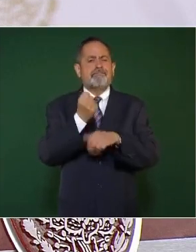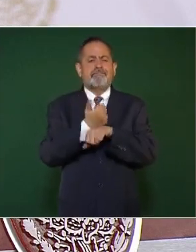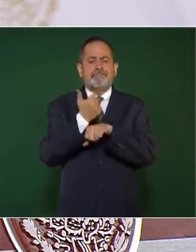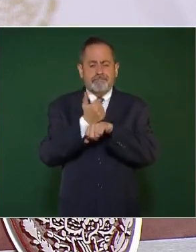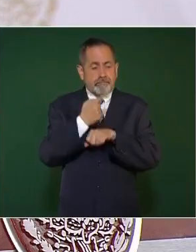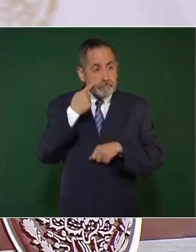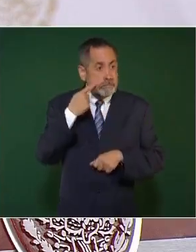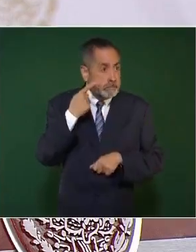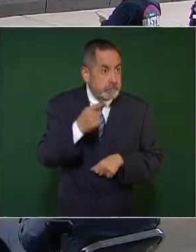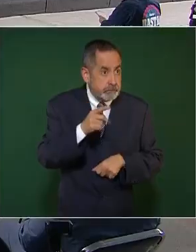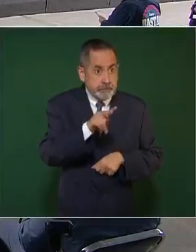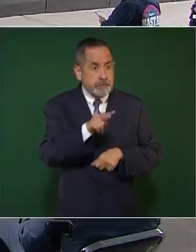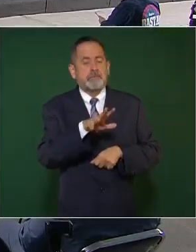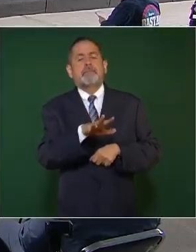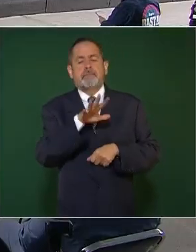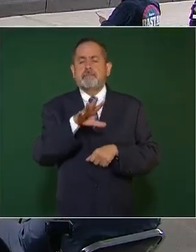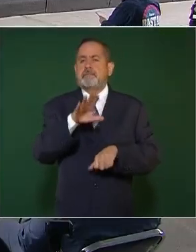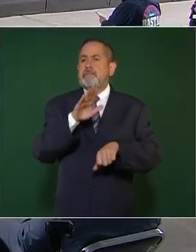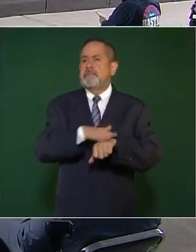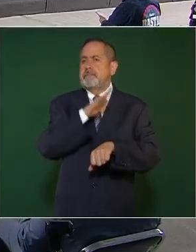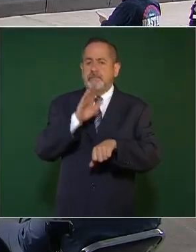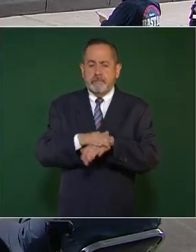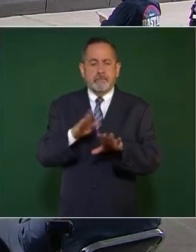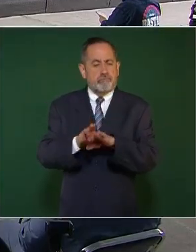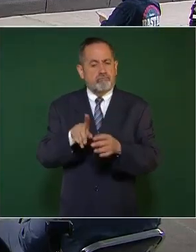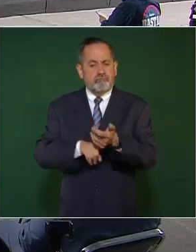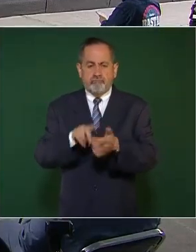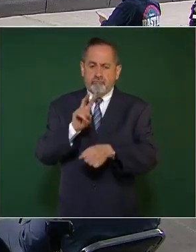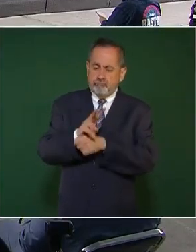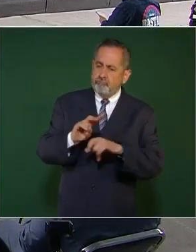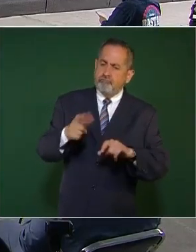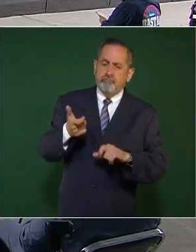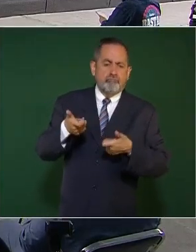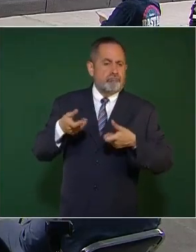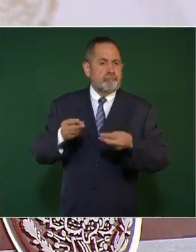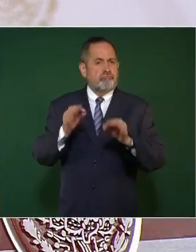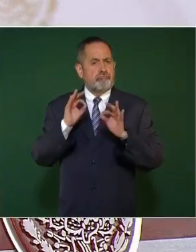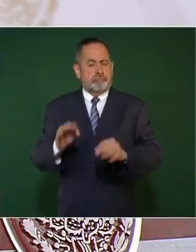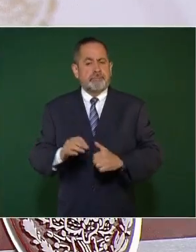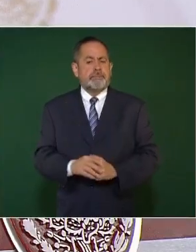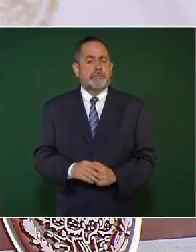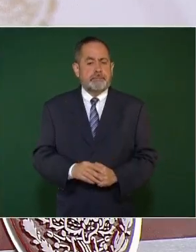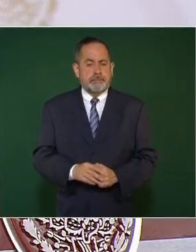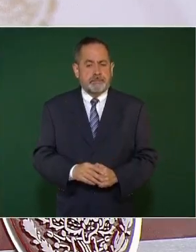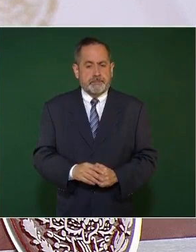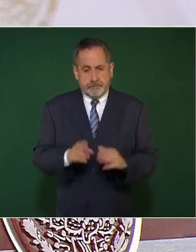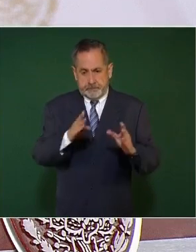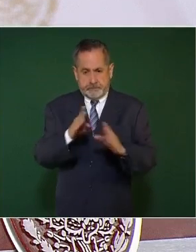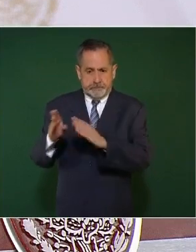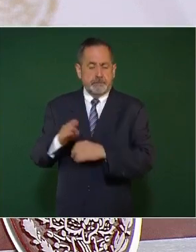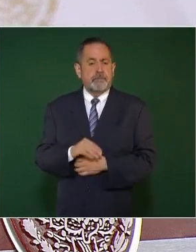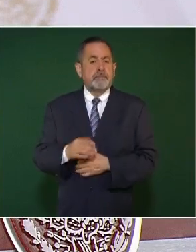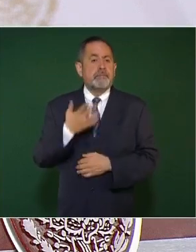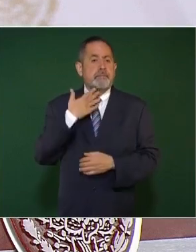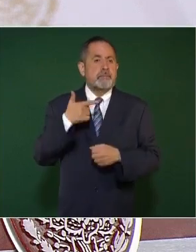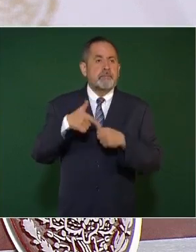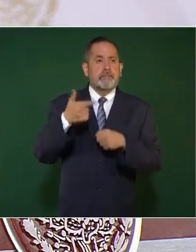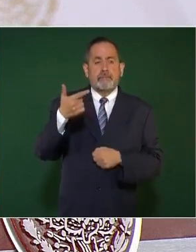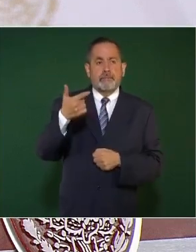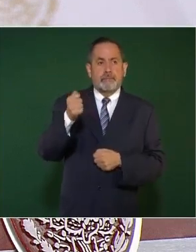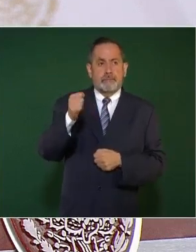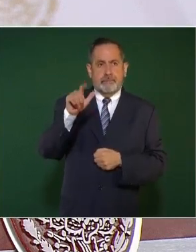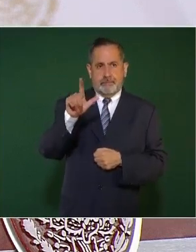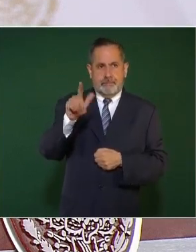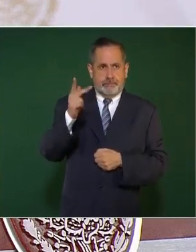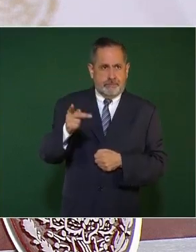que es el que, como sabemos y lo hemos dicho, cuida tu bolsillo. Pasando ahora al tema del gas LP, con fecha